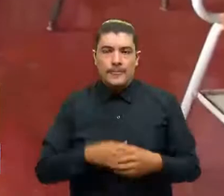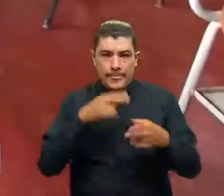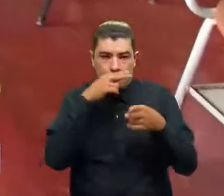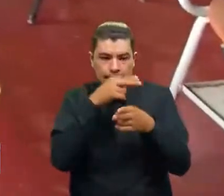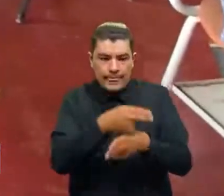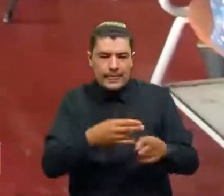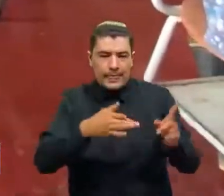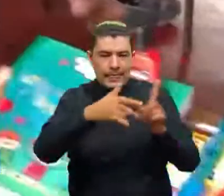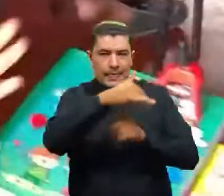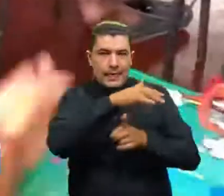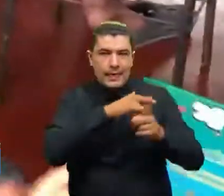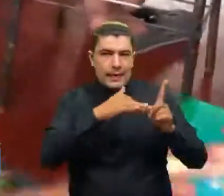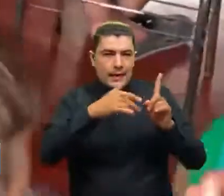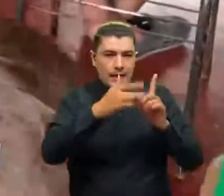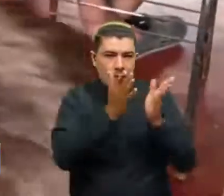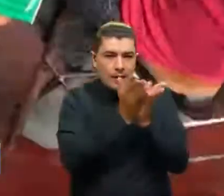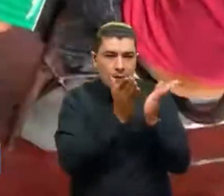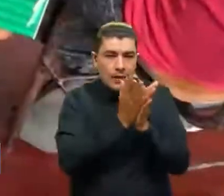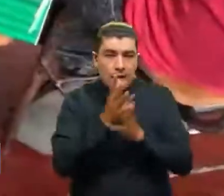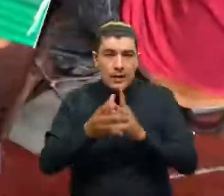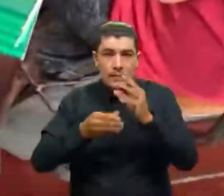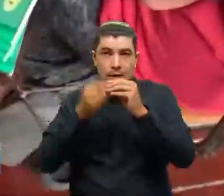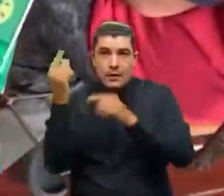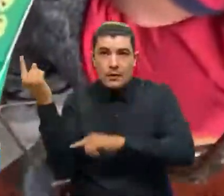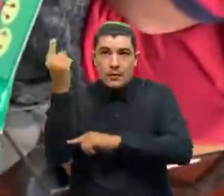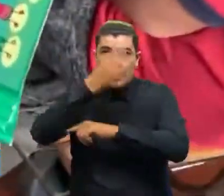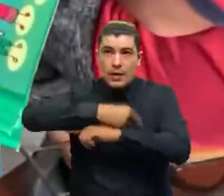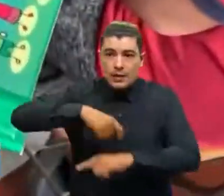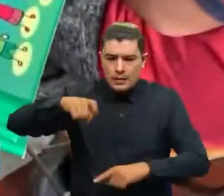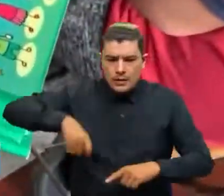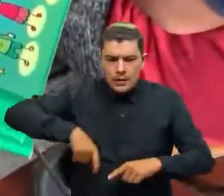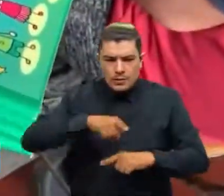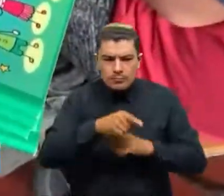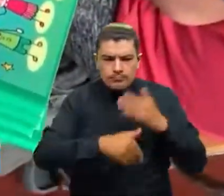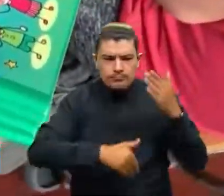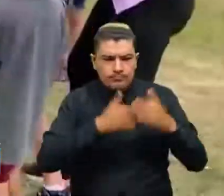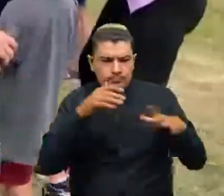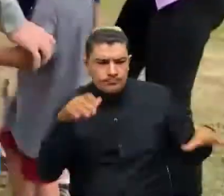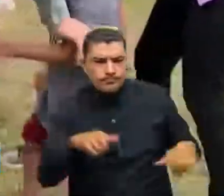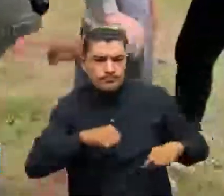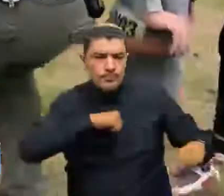entornos educativos y a la demanda de las jornadas escolares de una manera lúdica fue